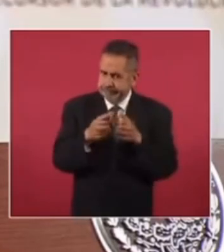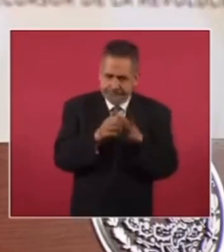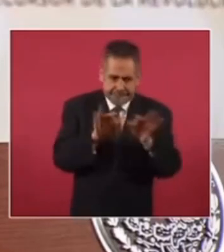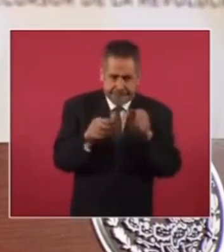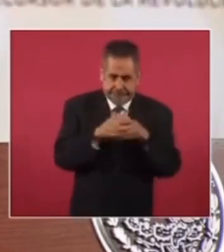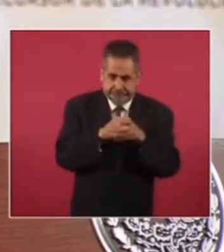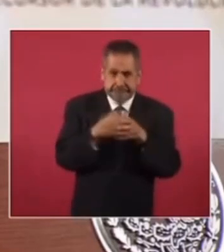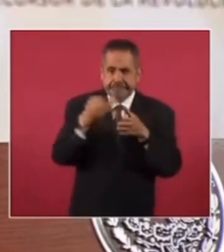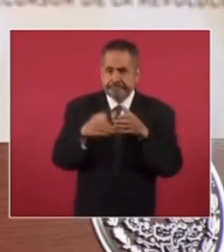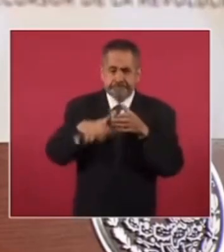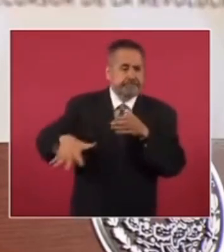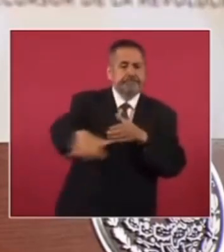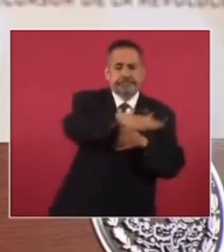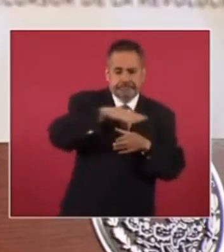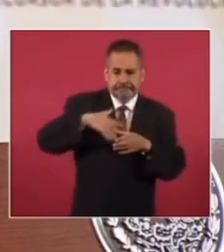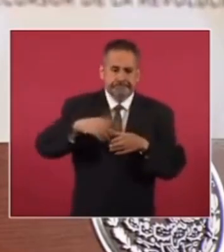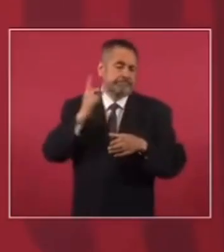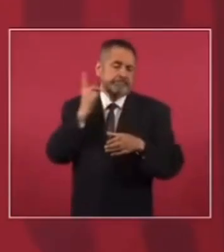2028.